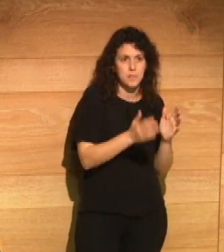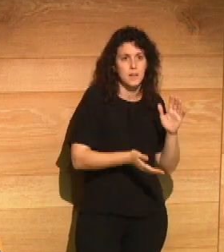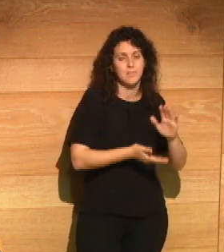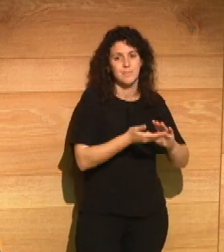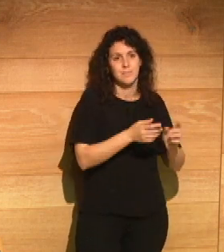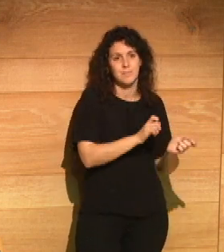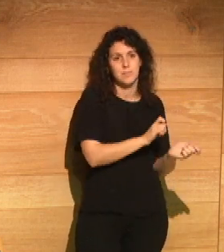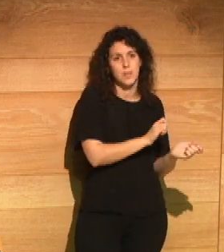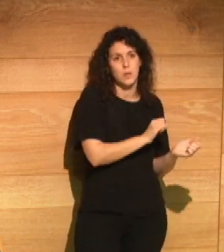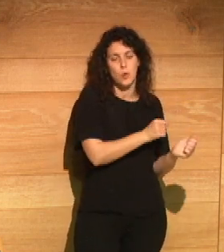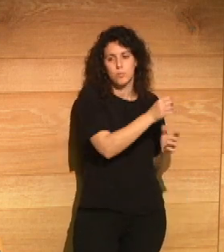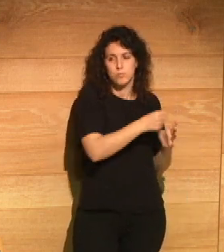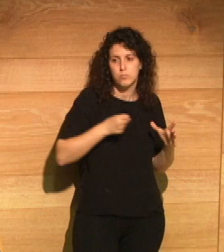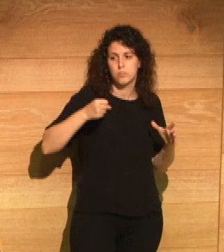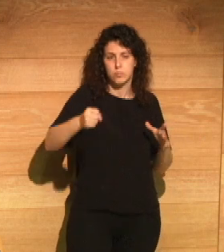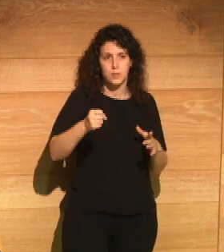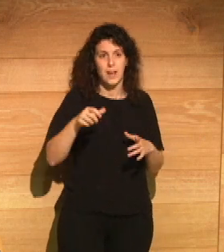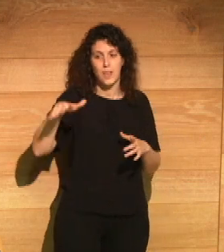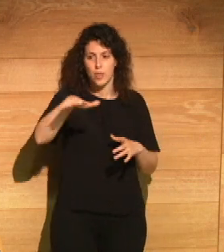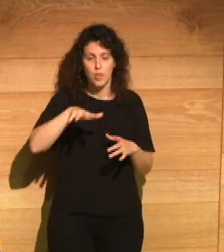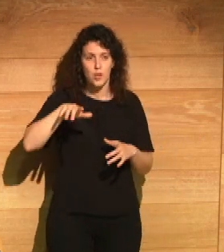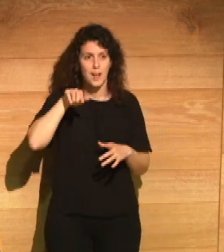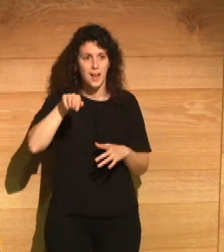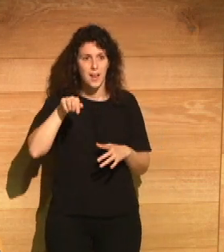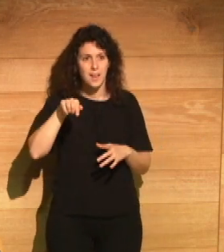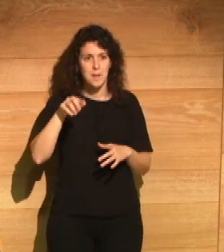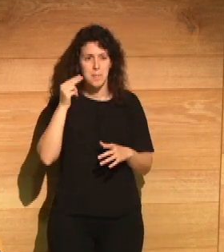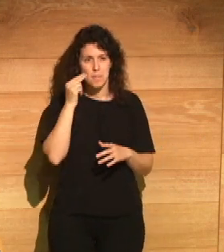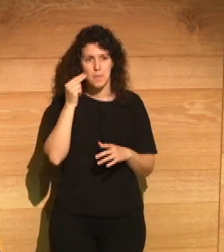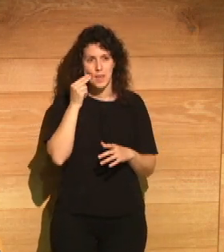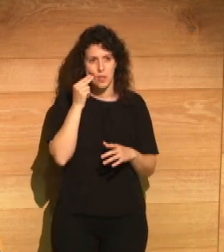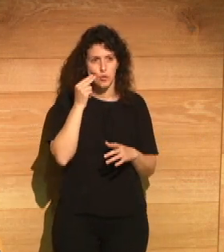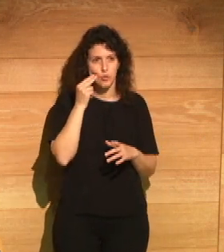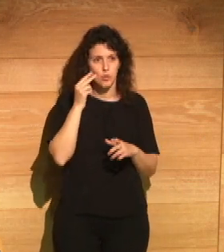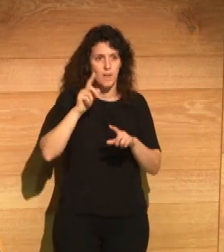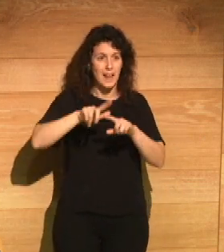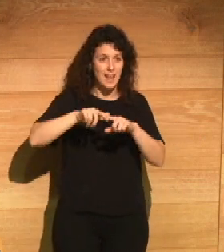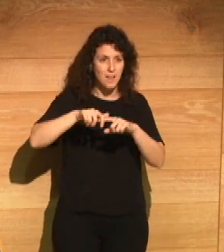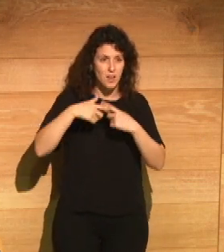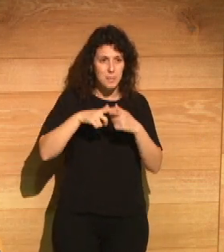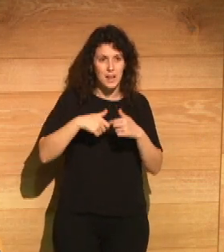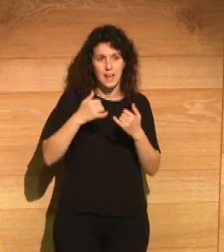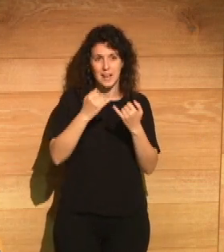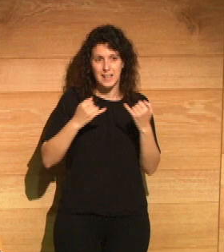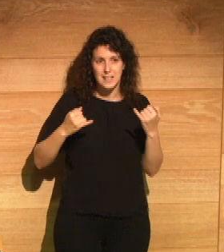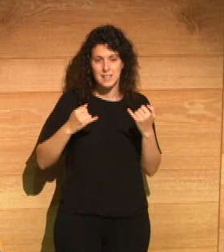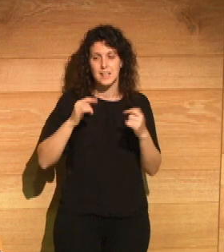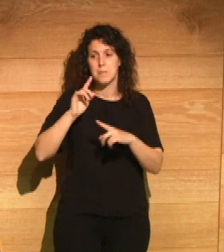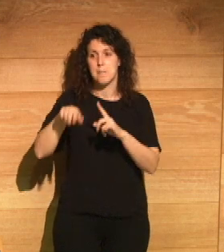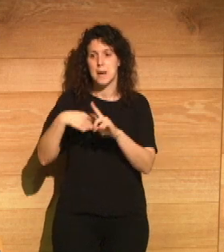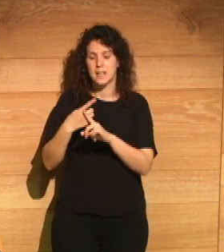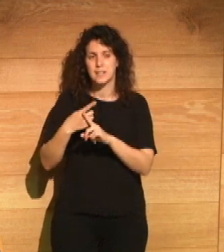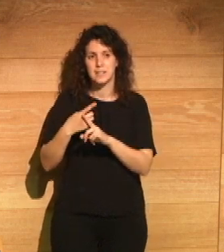universo amplio, donde los abismos ya no fueran las grietas en la familia, sino donde también hubiera unos abismos